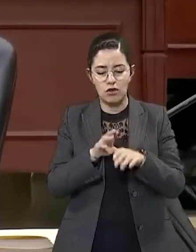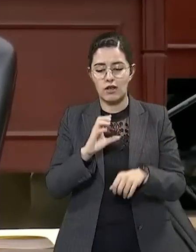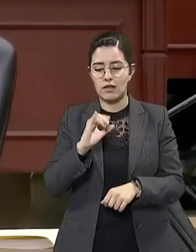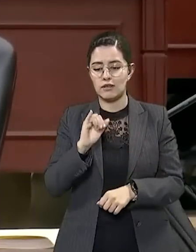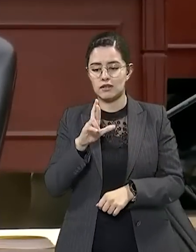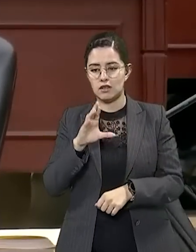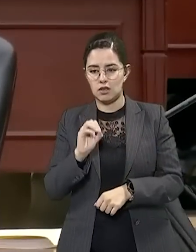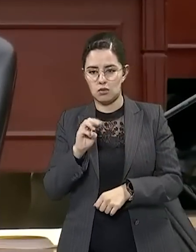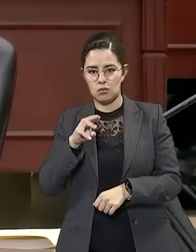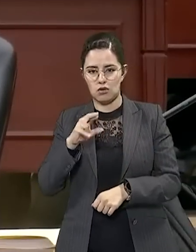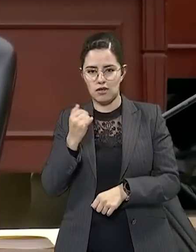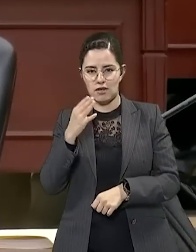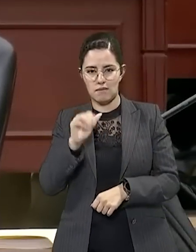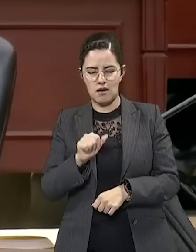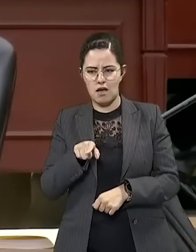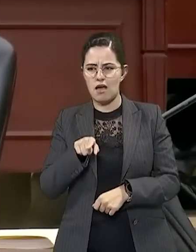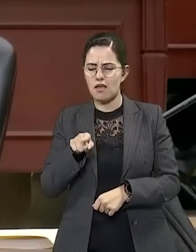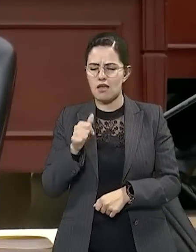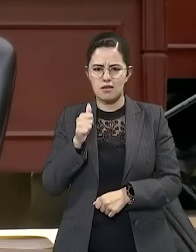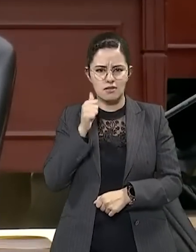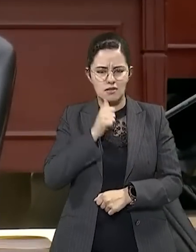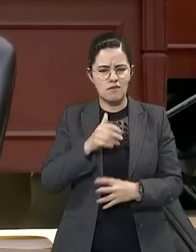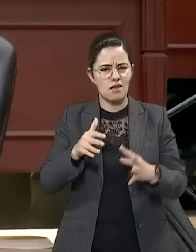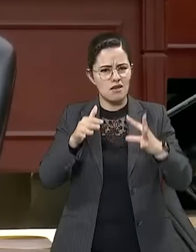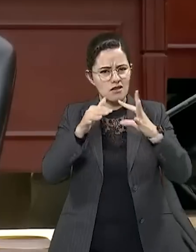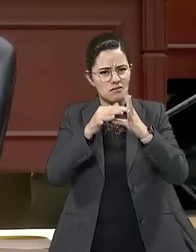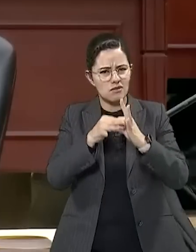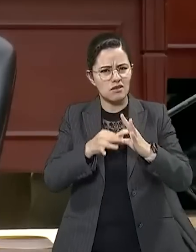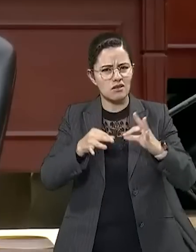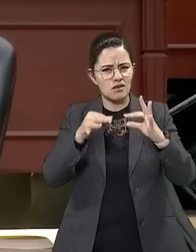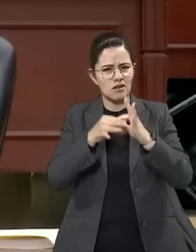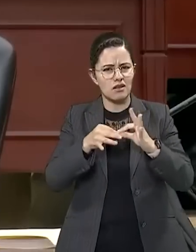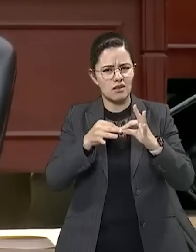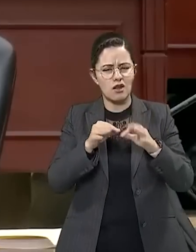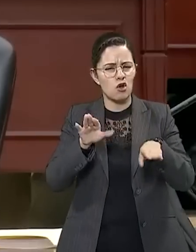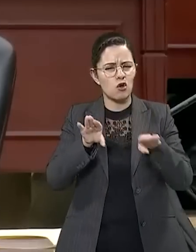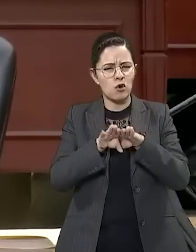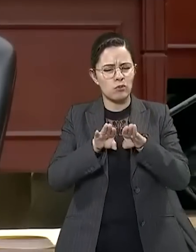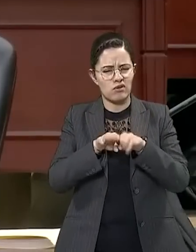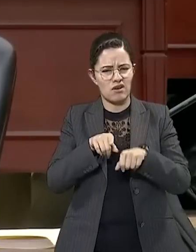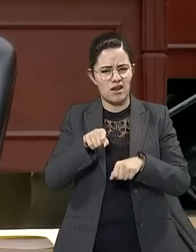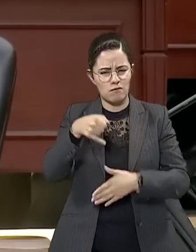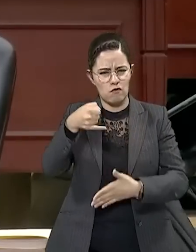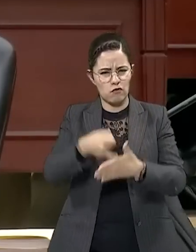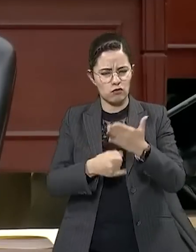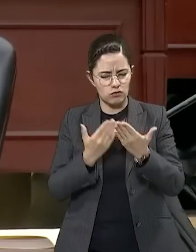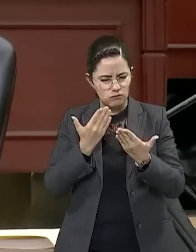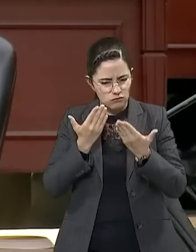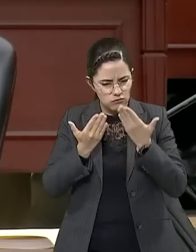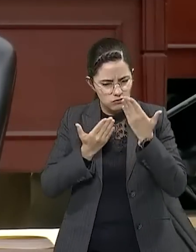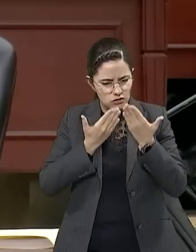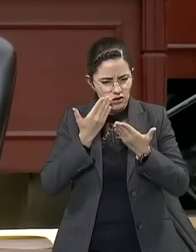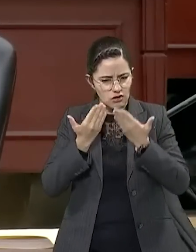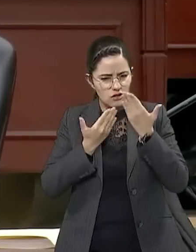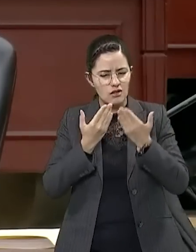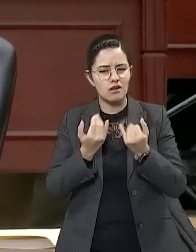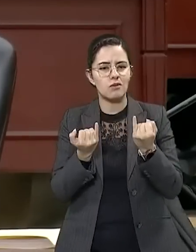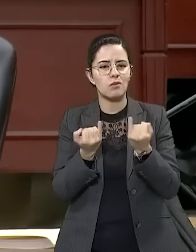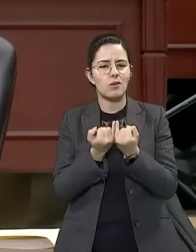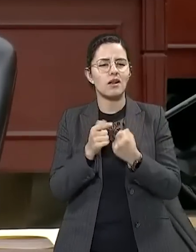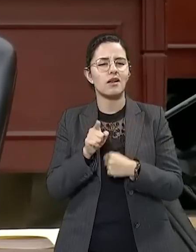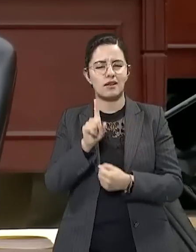su vigor y rigor en la argumentación basada en el estudio minucioso y en la convicción democrática